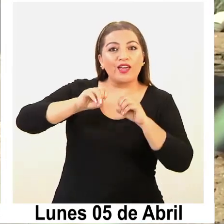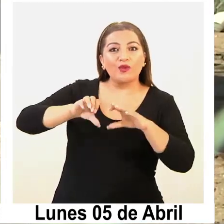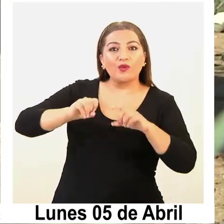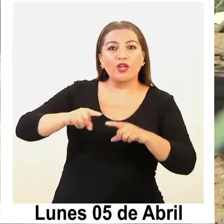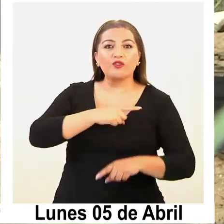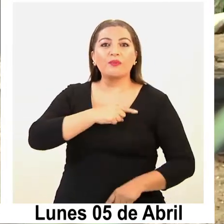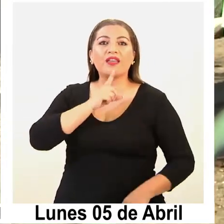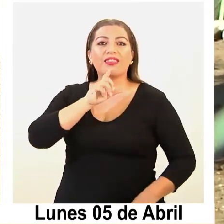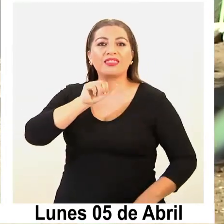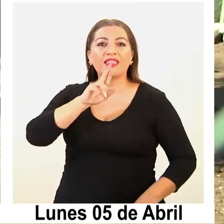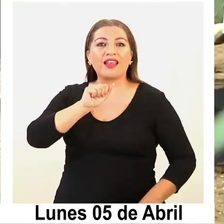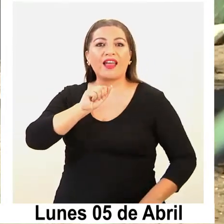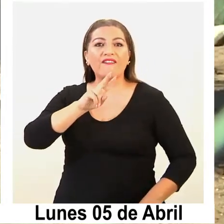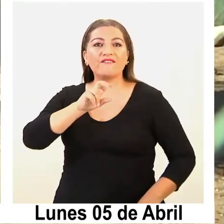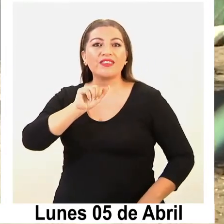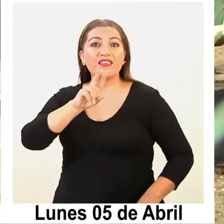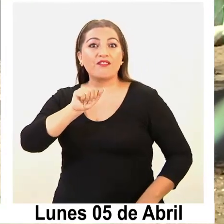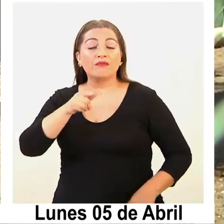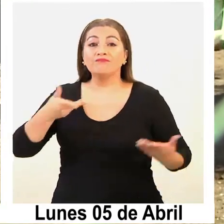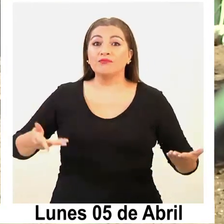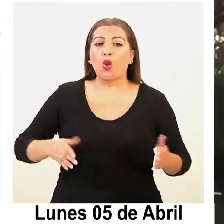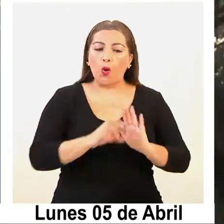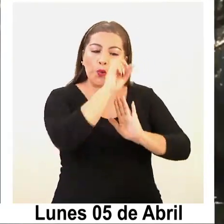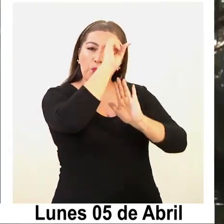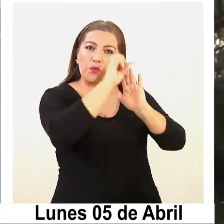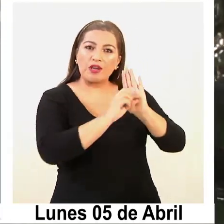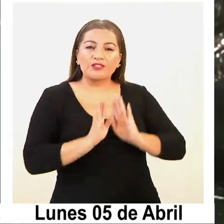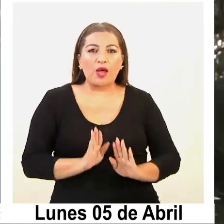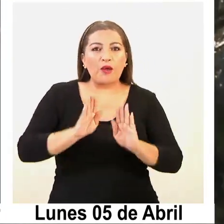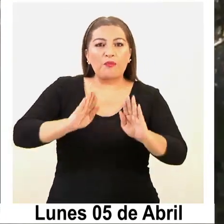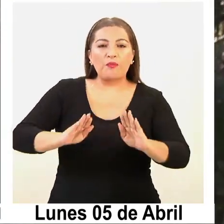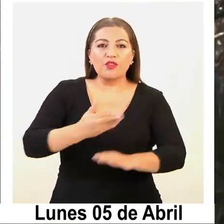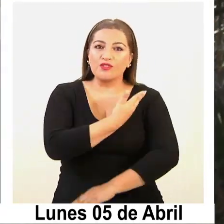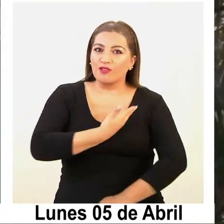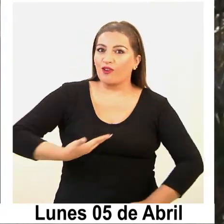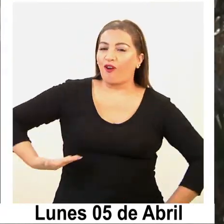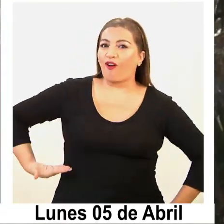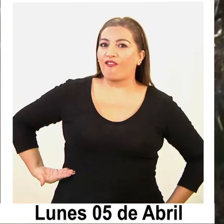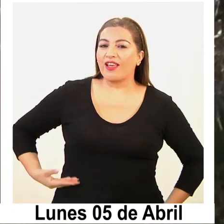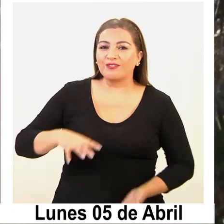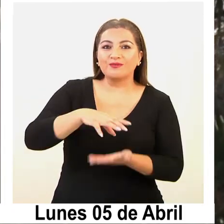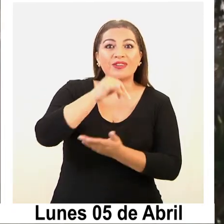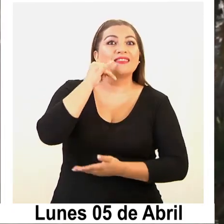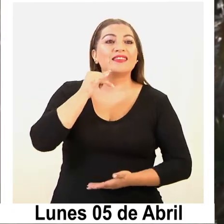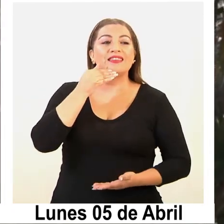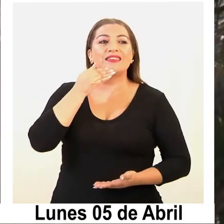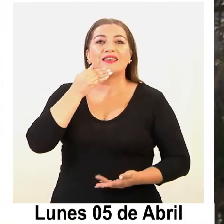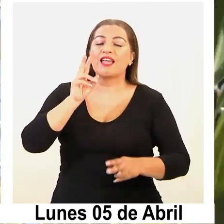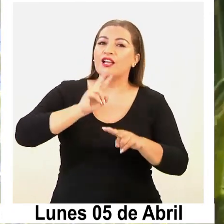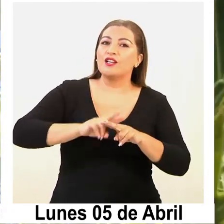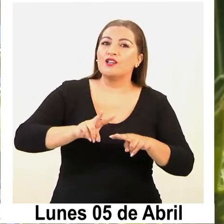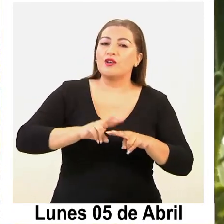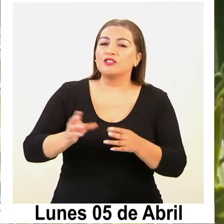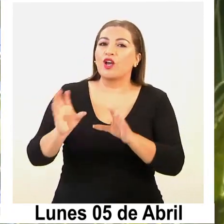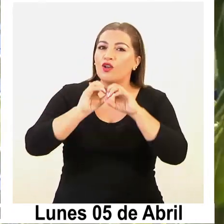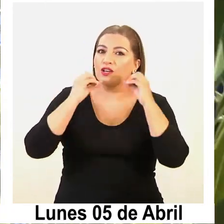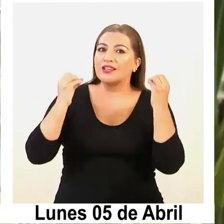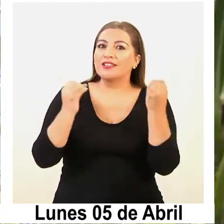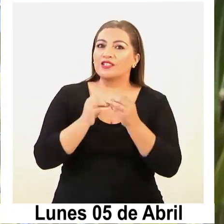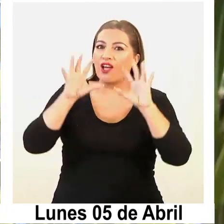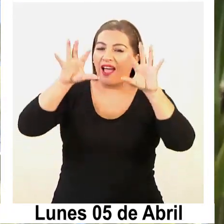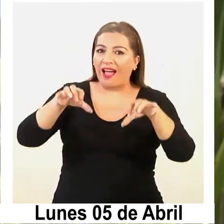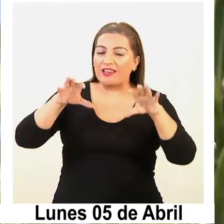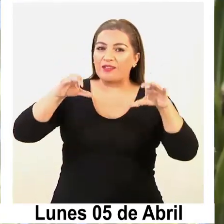terra viva. Gracias a un proyecto financiado por el gobierno regional y con la ejecución de la organización